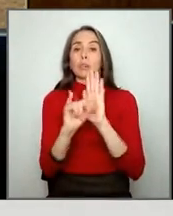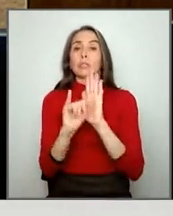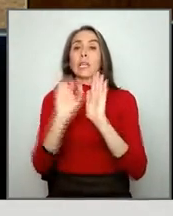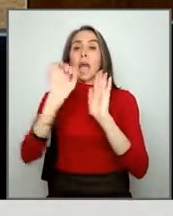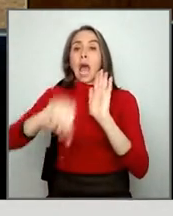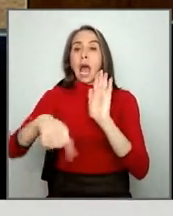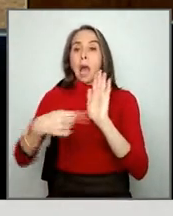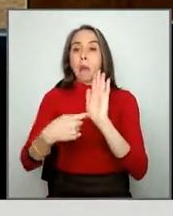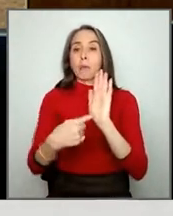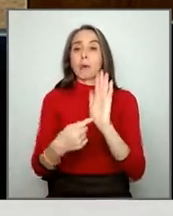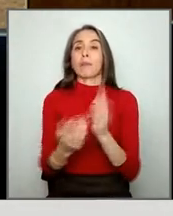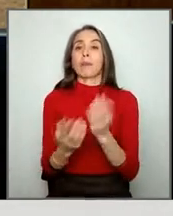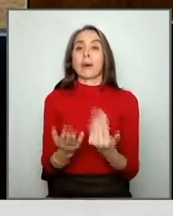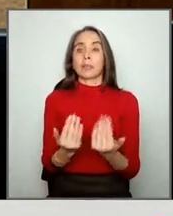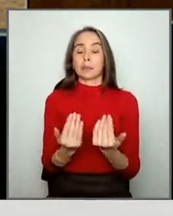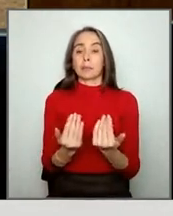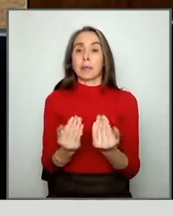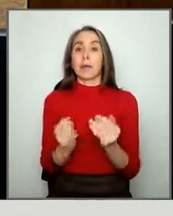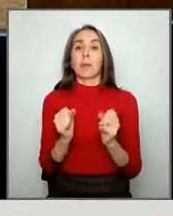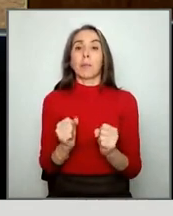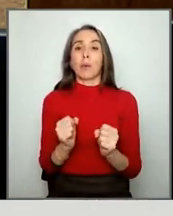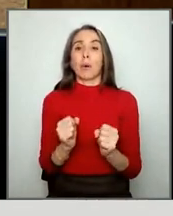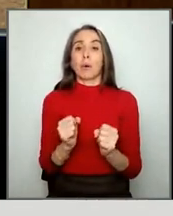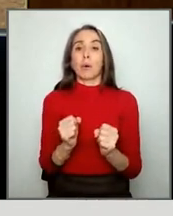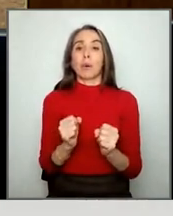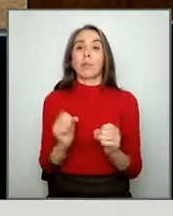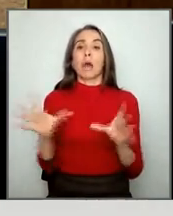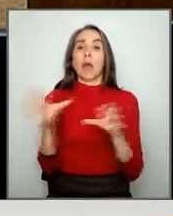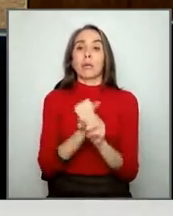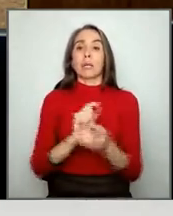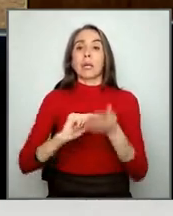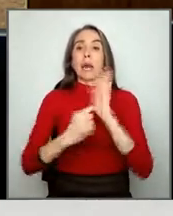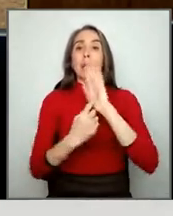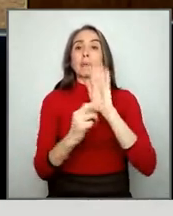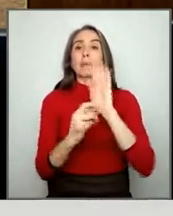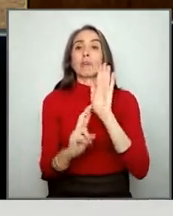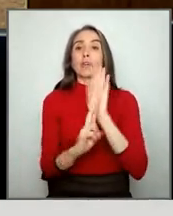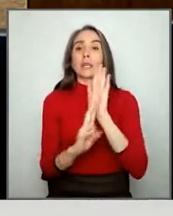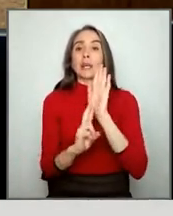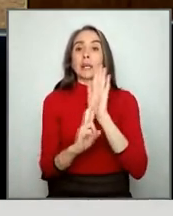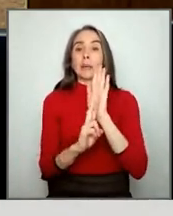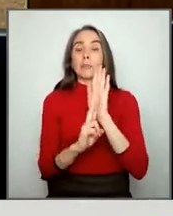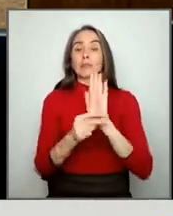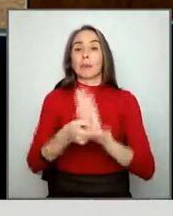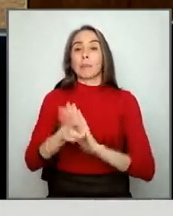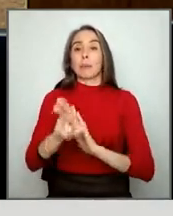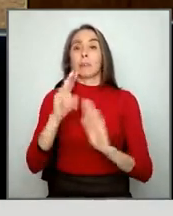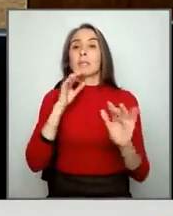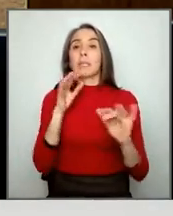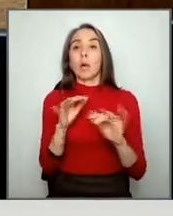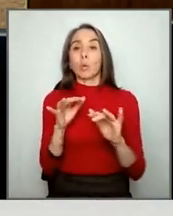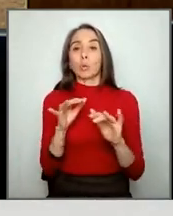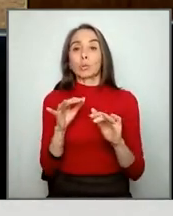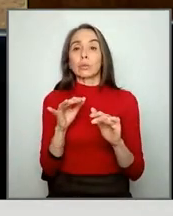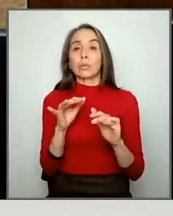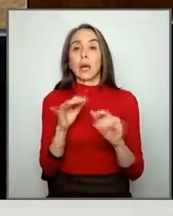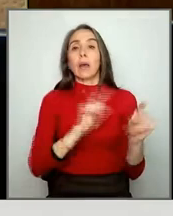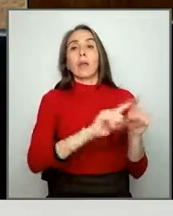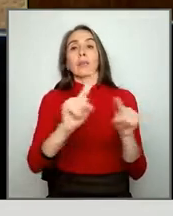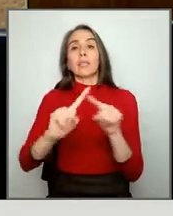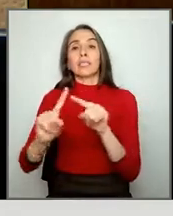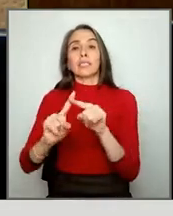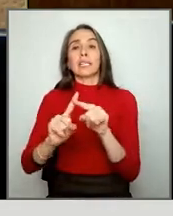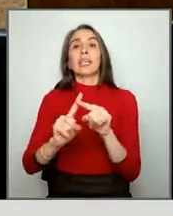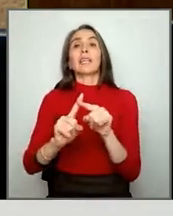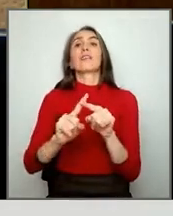que se pueda dictar con rapidez el reglamento que le permita usar a los distintos sectores agrícolas